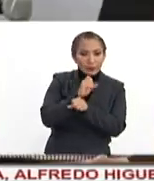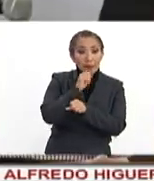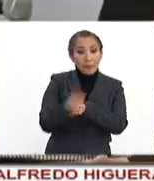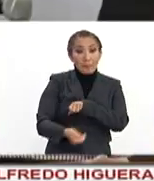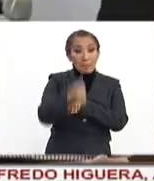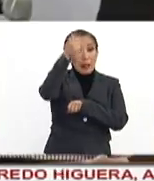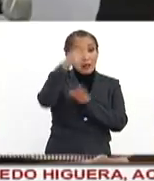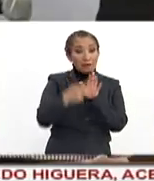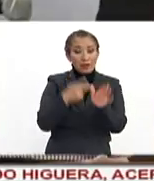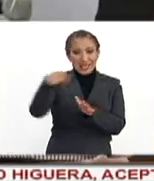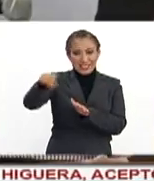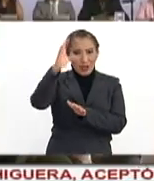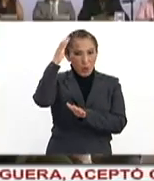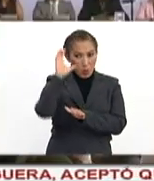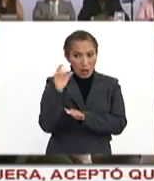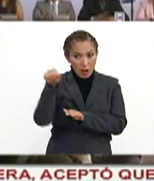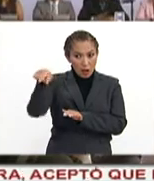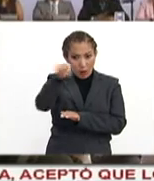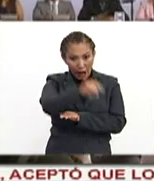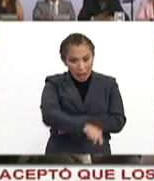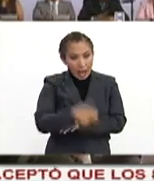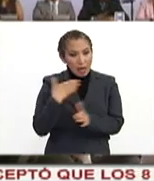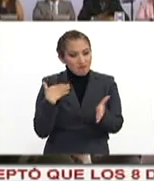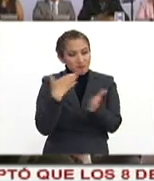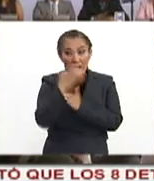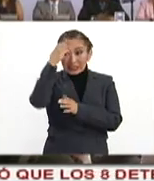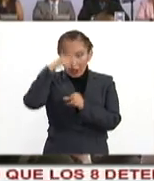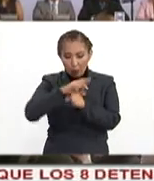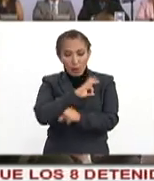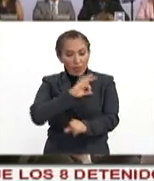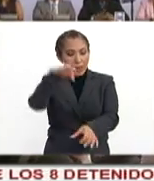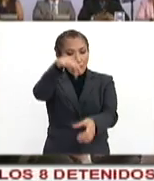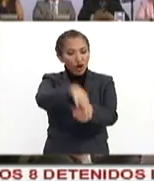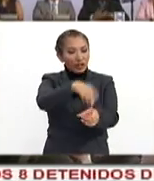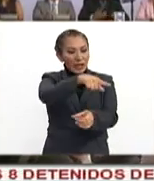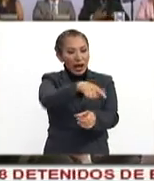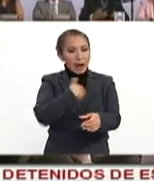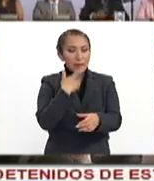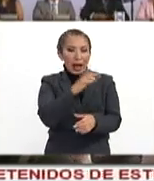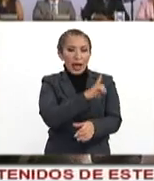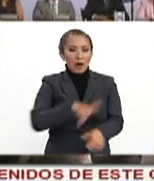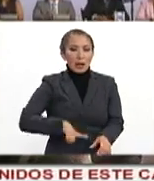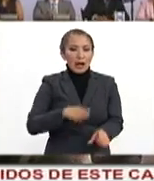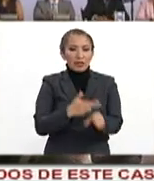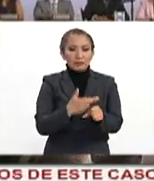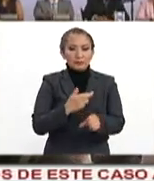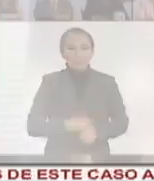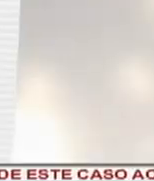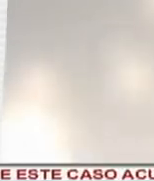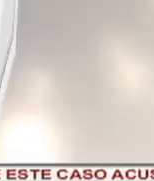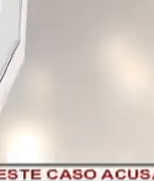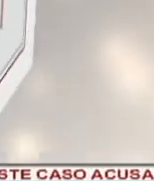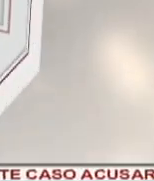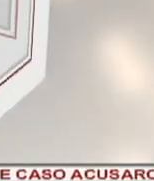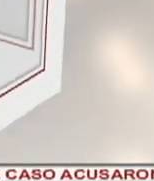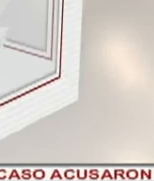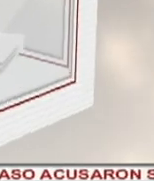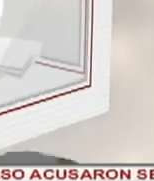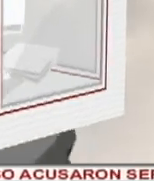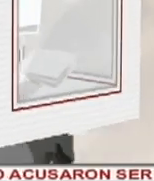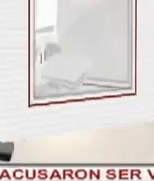la primera vez en que los coahuilenses que estén en el extranjero podrán votar en una elección a gobernador.